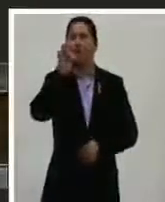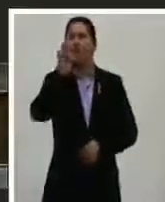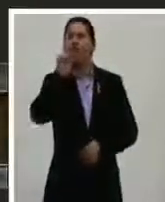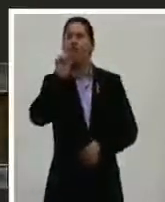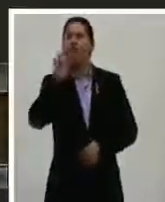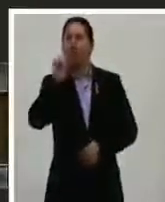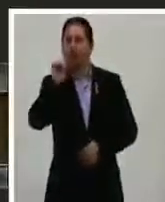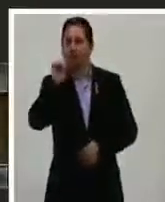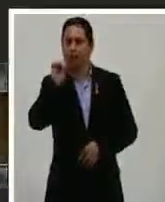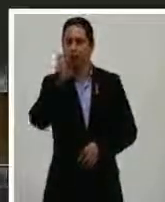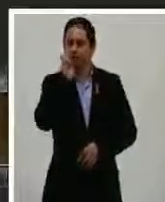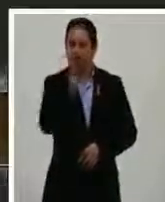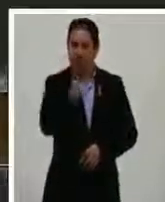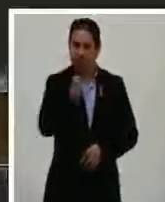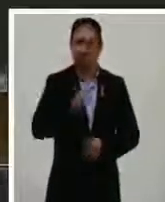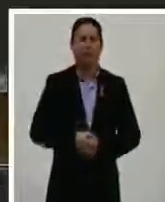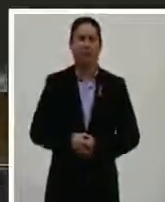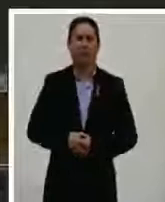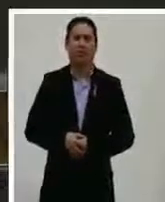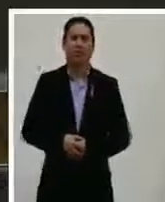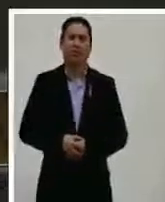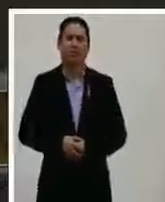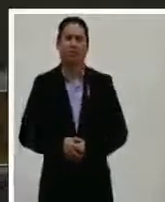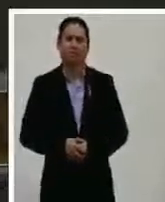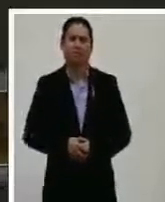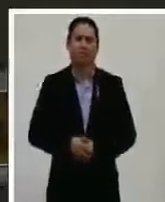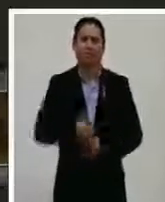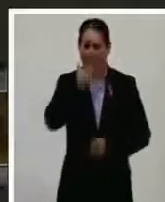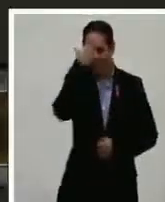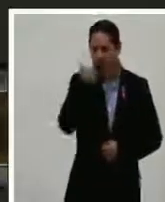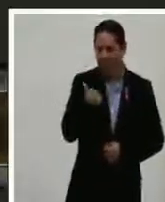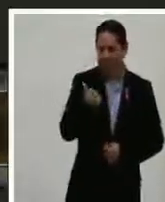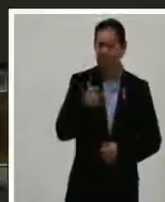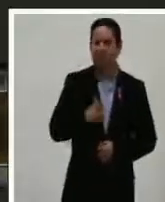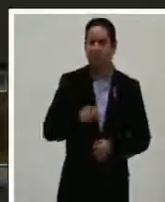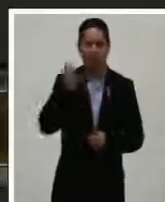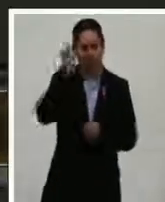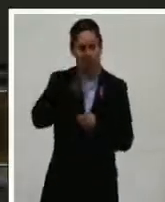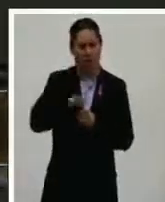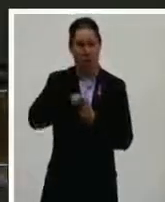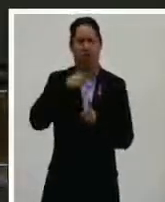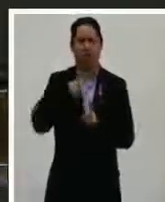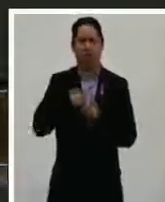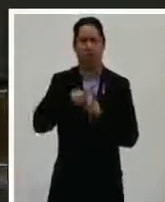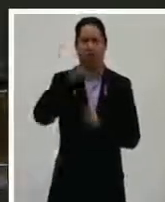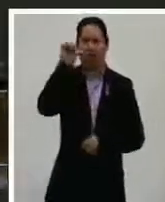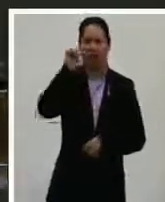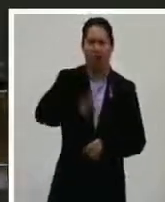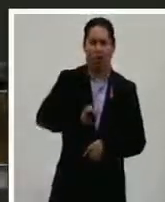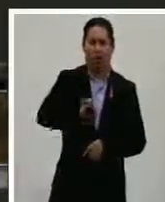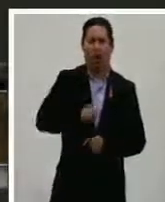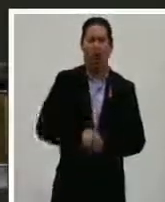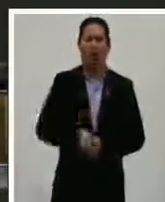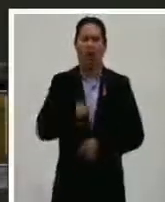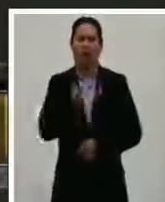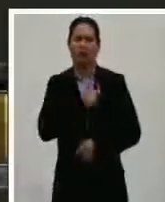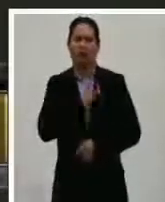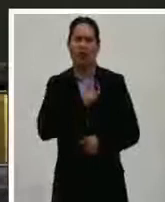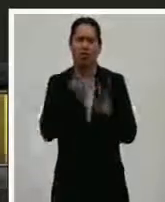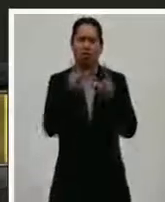pero más que que las razones por las que podrían votar a favor el día de hoy quisiera yo hacer una pequeña